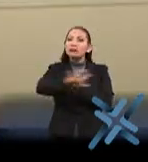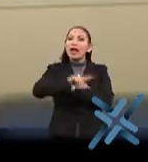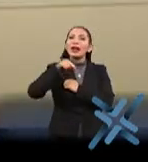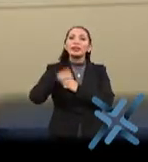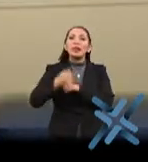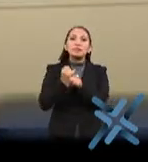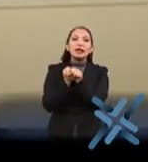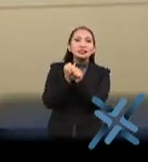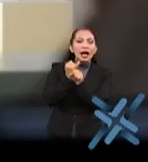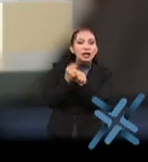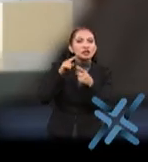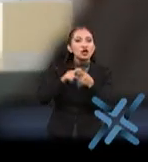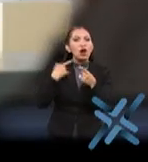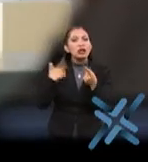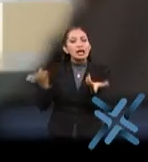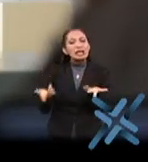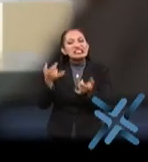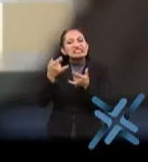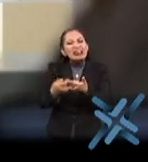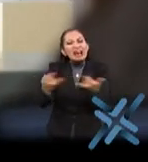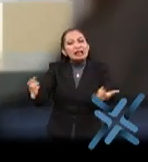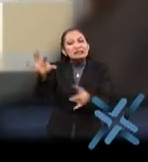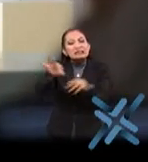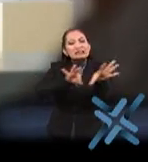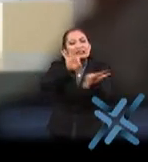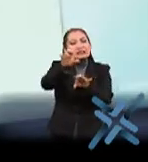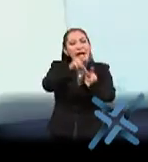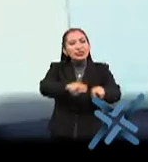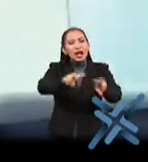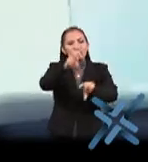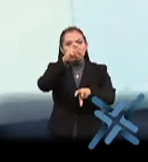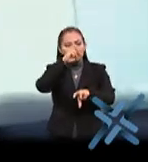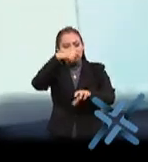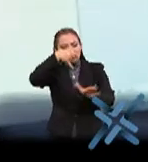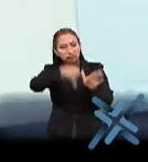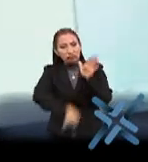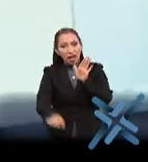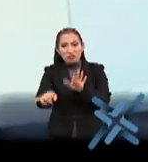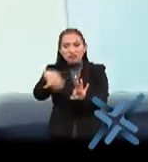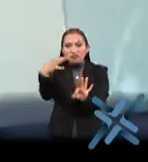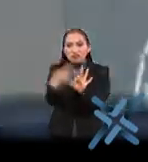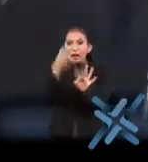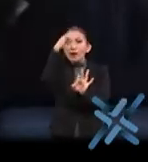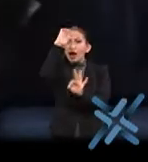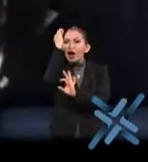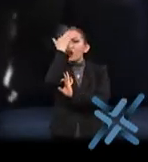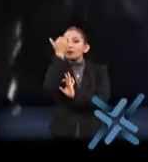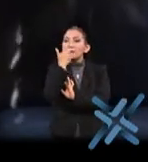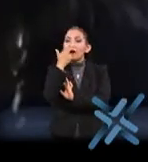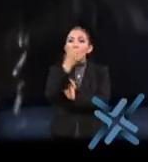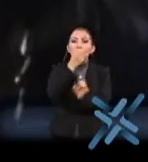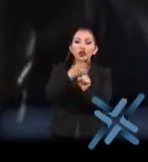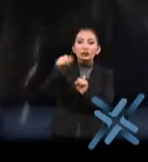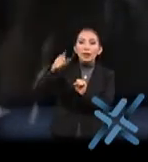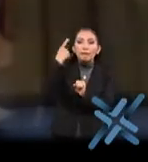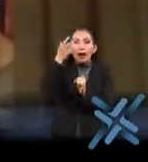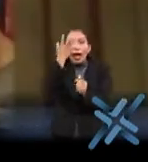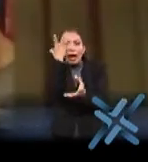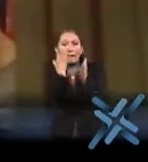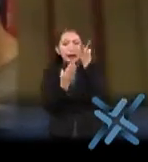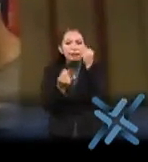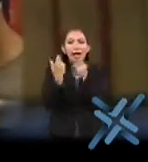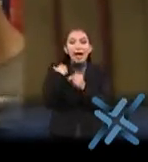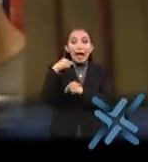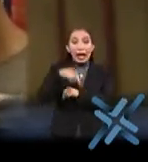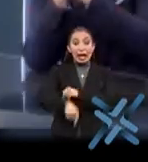perspectiva de investigación y documentación que te ofrece un análisis riguroso y oportuno para conocer las mejores oportunidades de formación